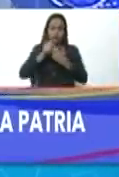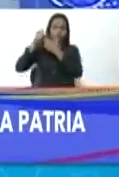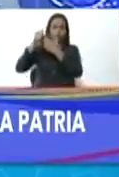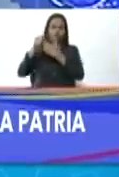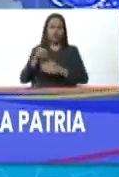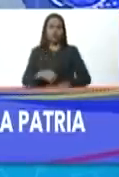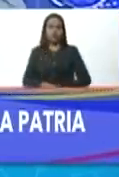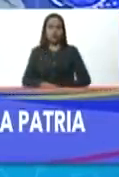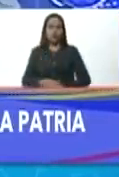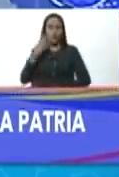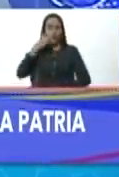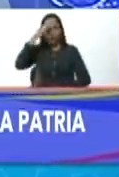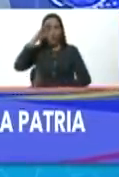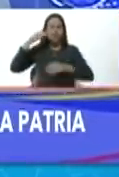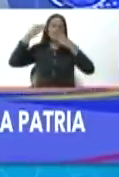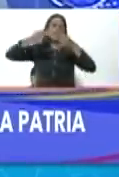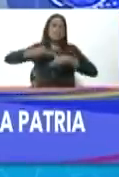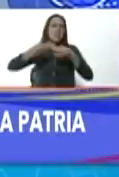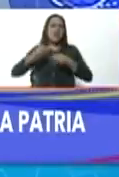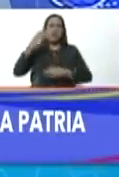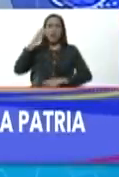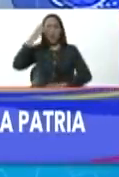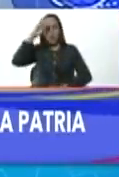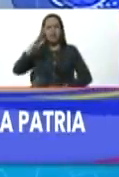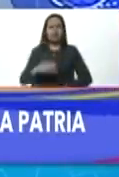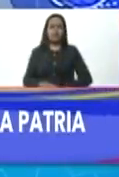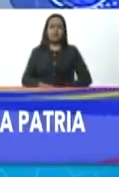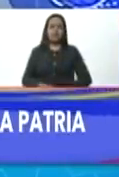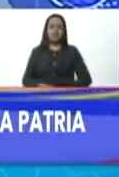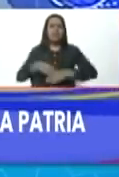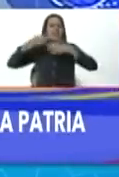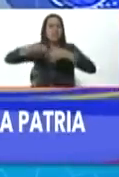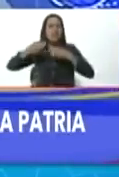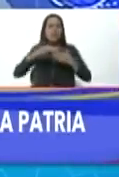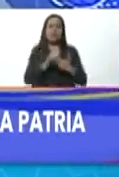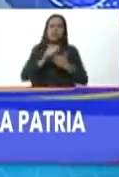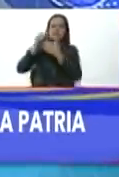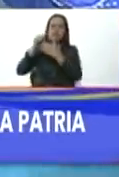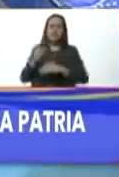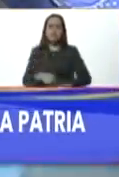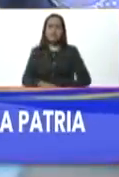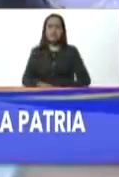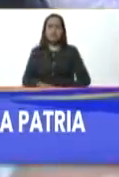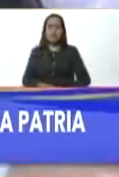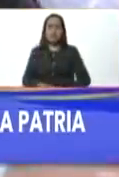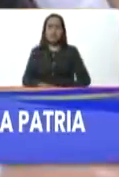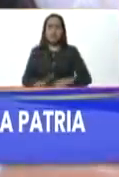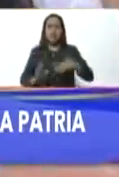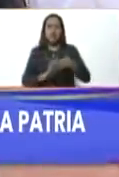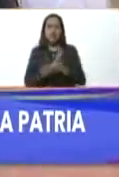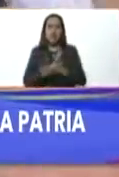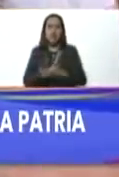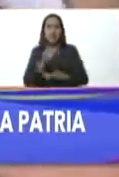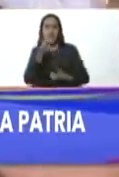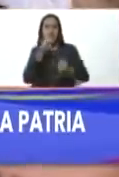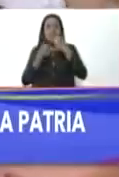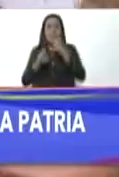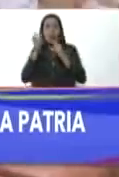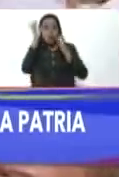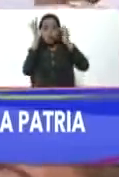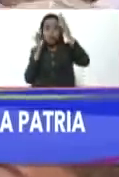vanguardia. Cuba, siempre Cuba va a la vanguardia con el interferón, una medicina creada